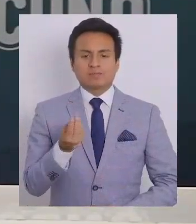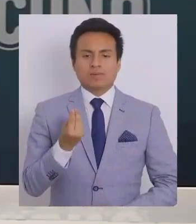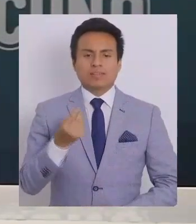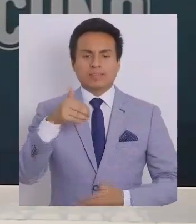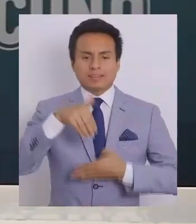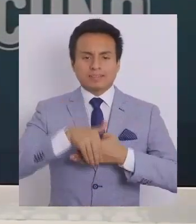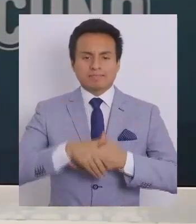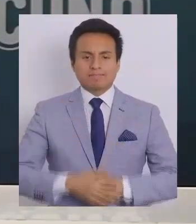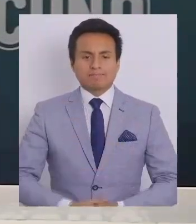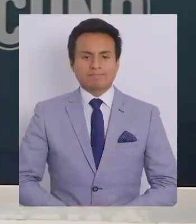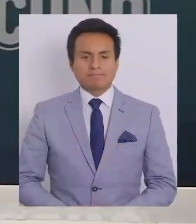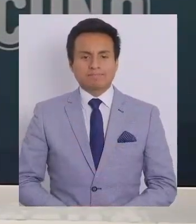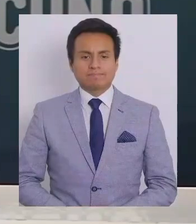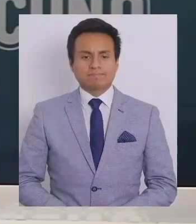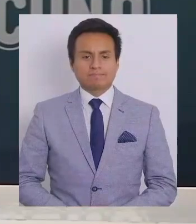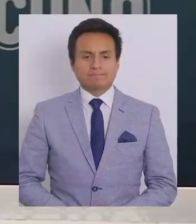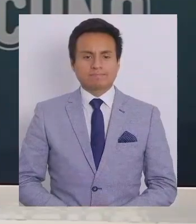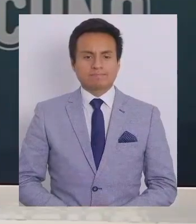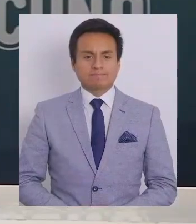muy buena tarde